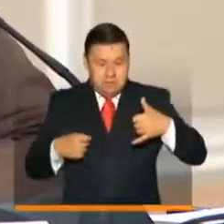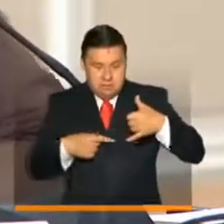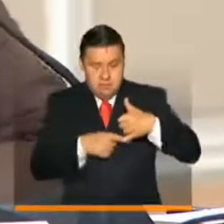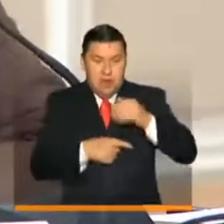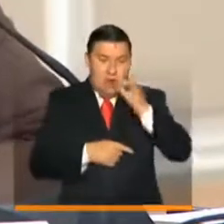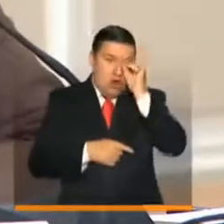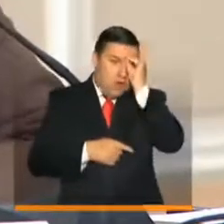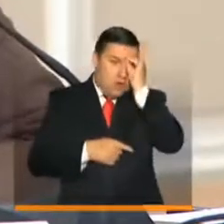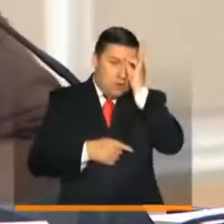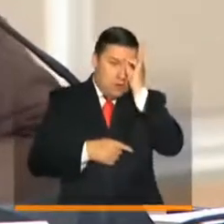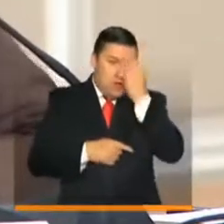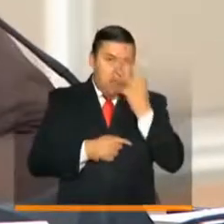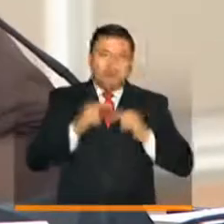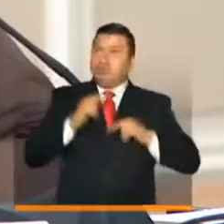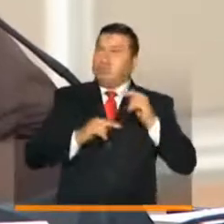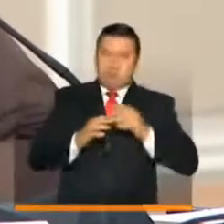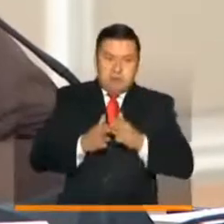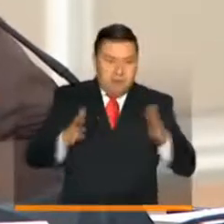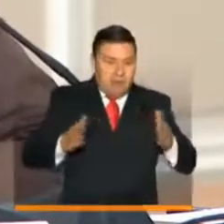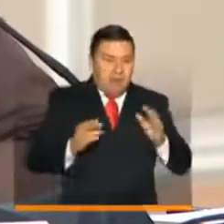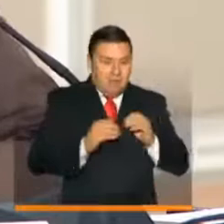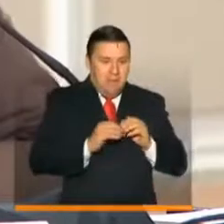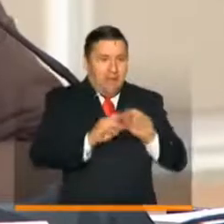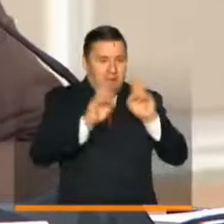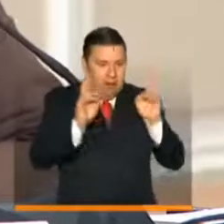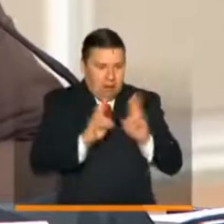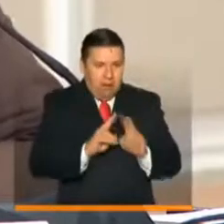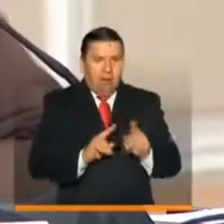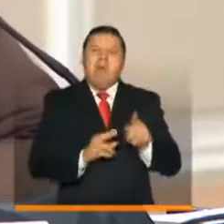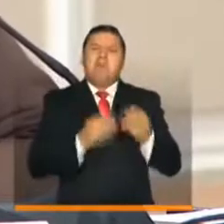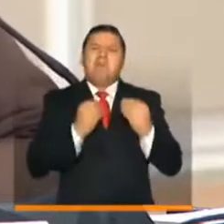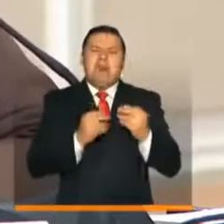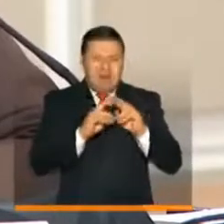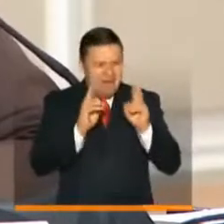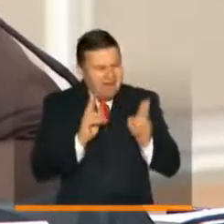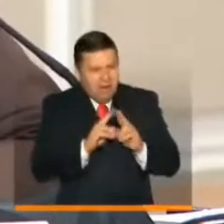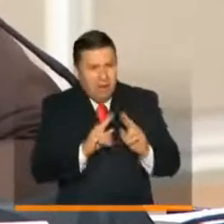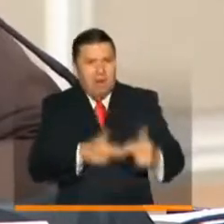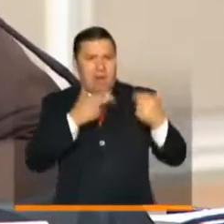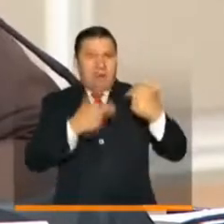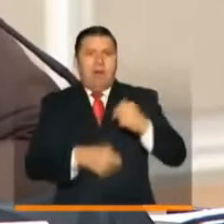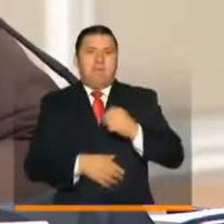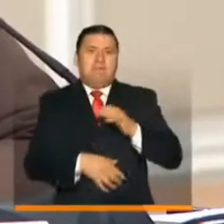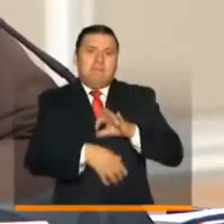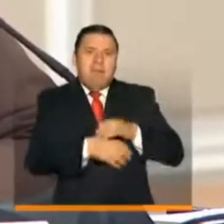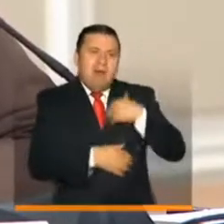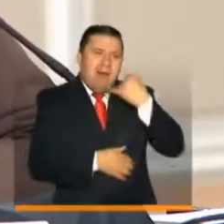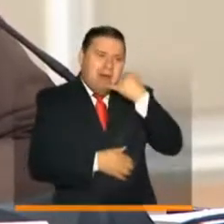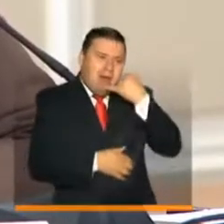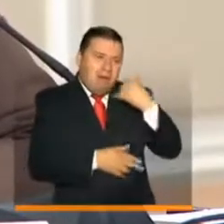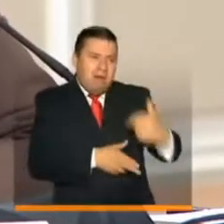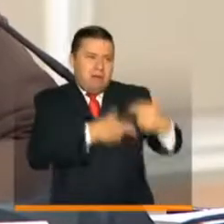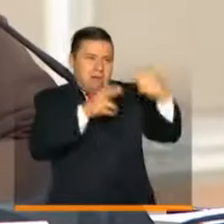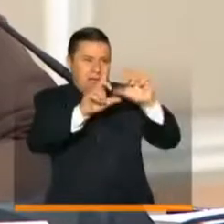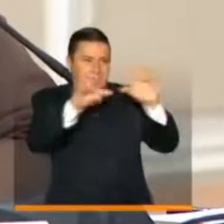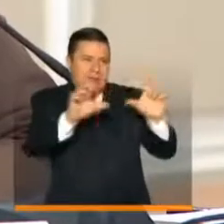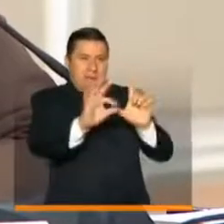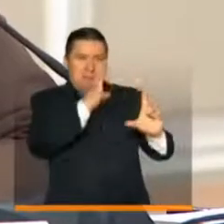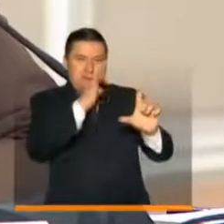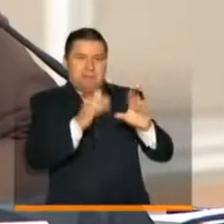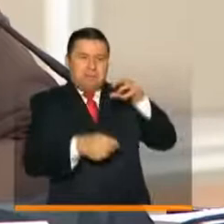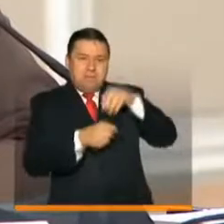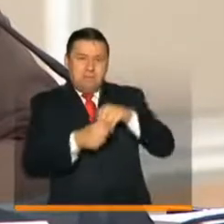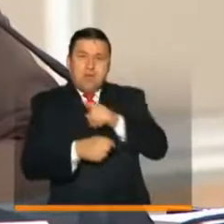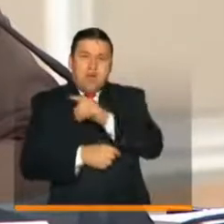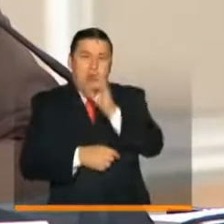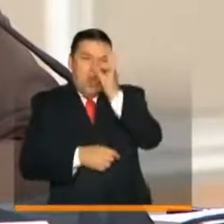hospital está conectado y así vamos a poder tener telemedicina con los servicios, con los hospitales en Bogotá,